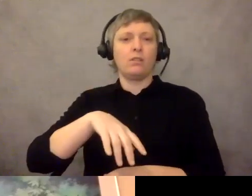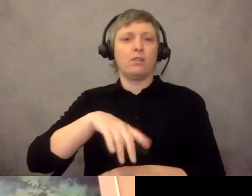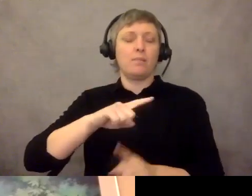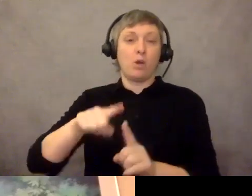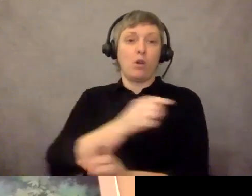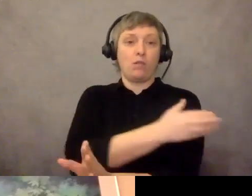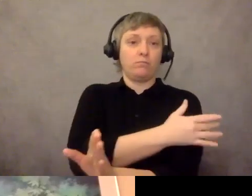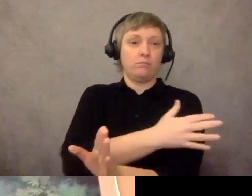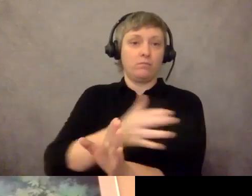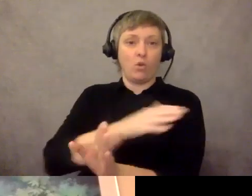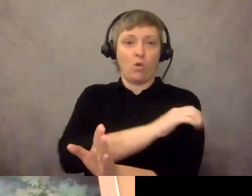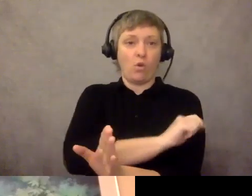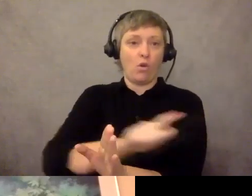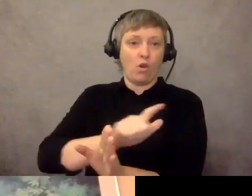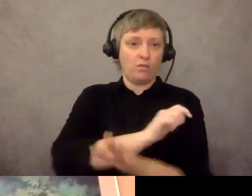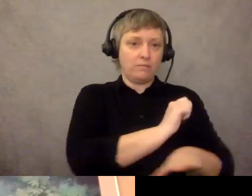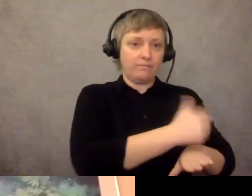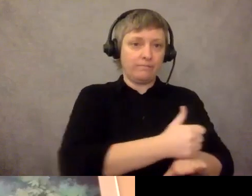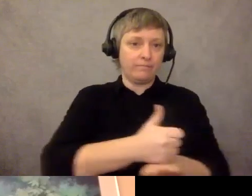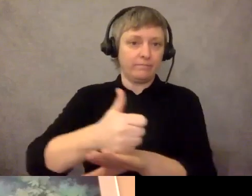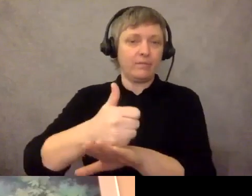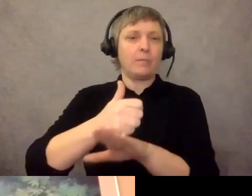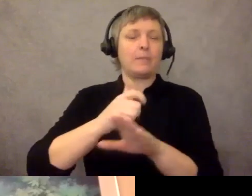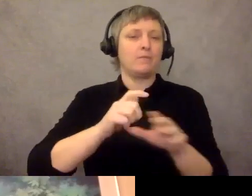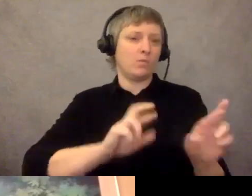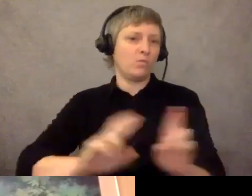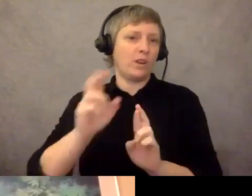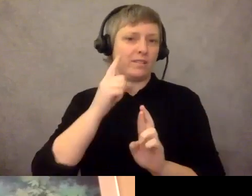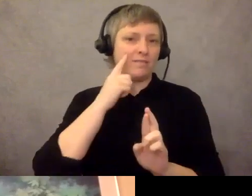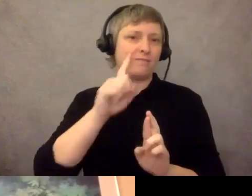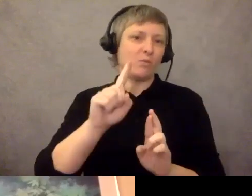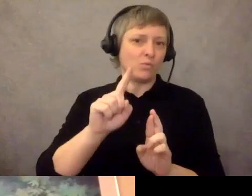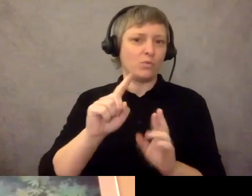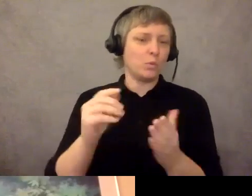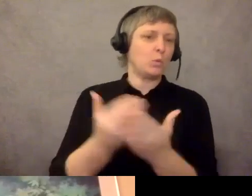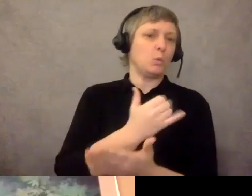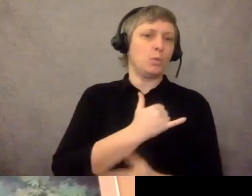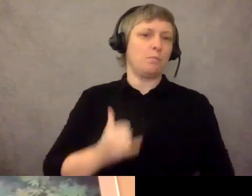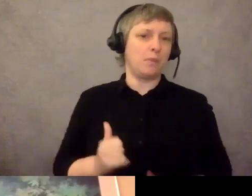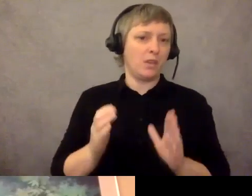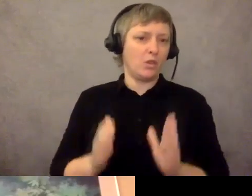que el cónsul con el nuevo alcalde puedan estar presentes en enero de 2025.